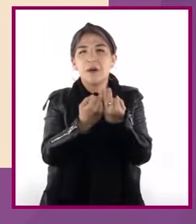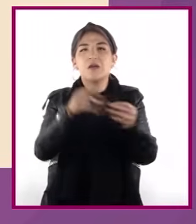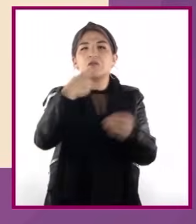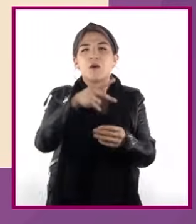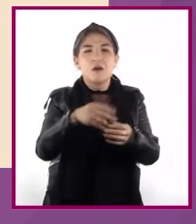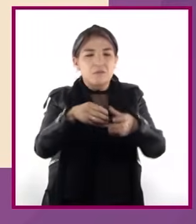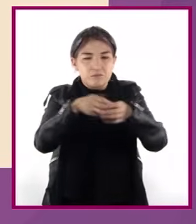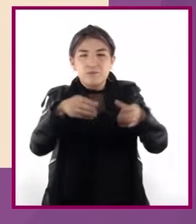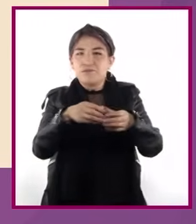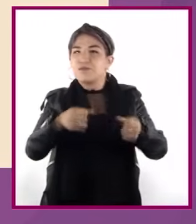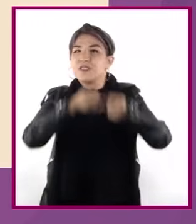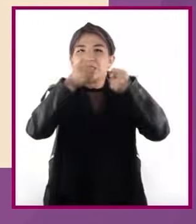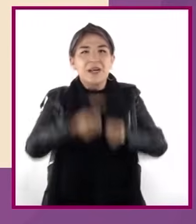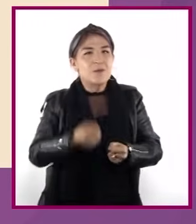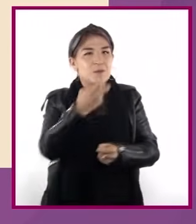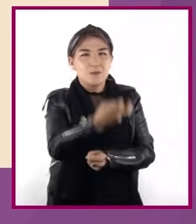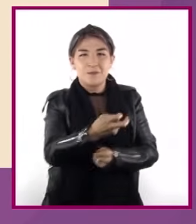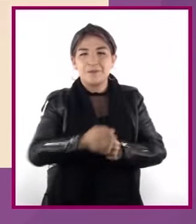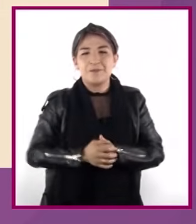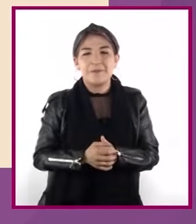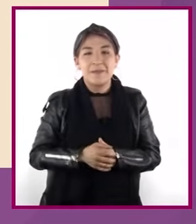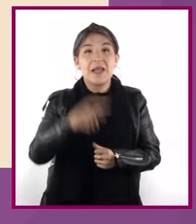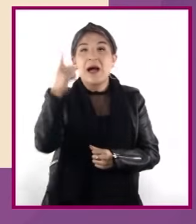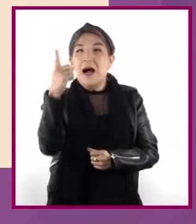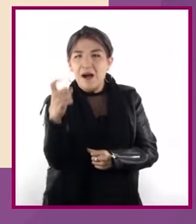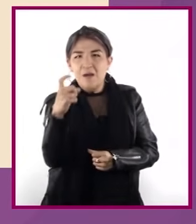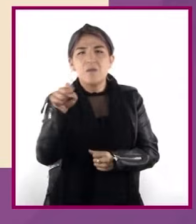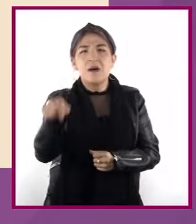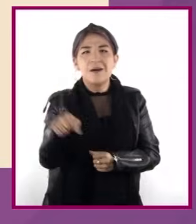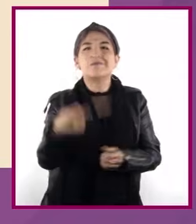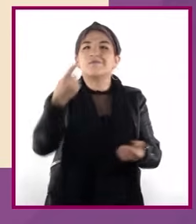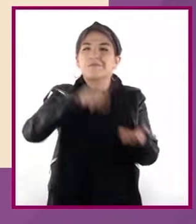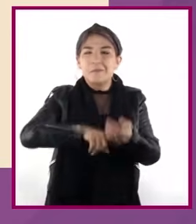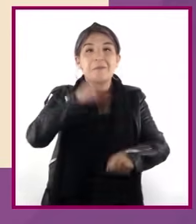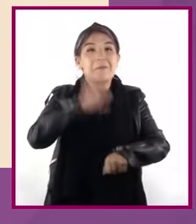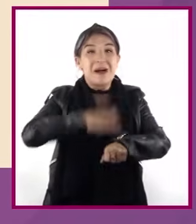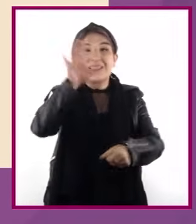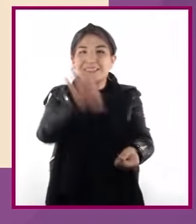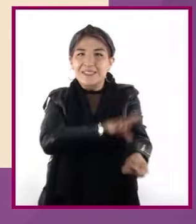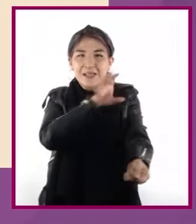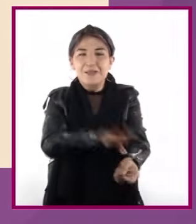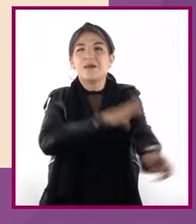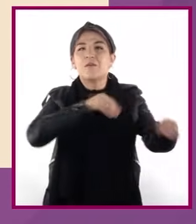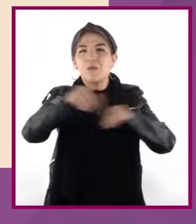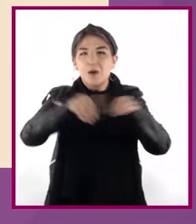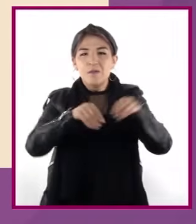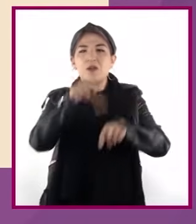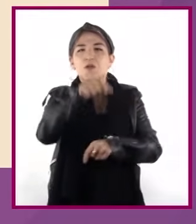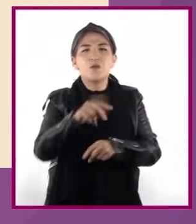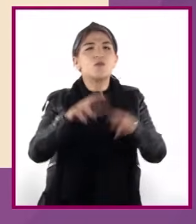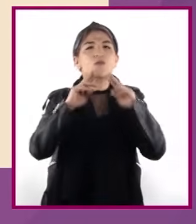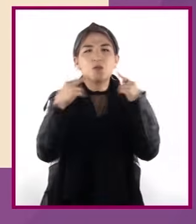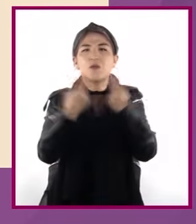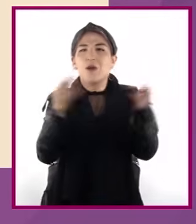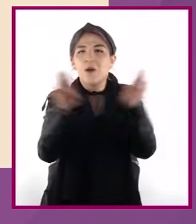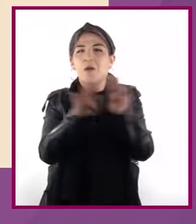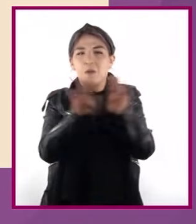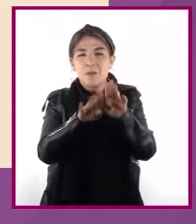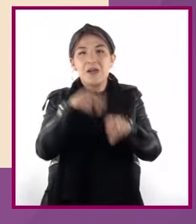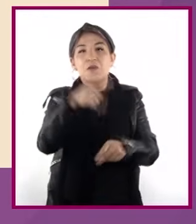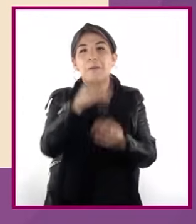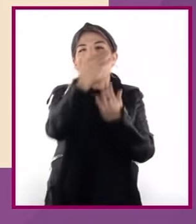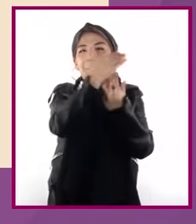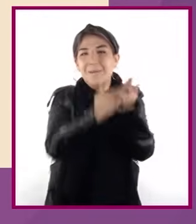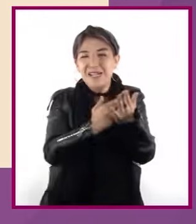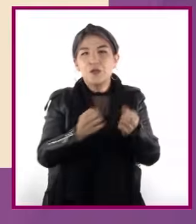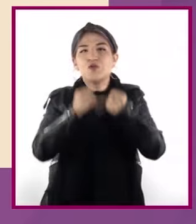volumen definidos. En un líquido, las partículas tienen más energía cinética y están unidas por una menor fuerza